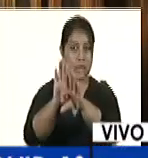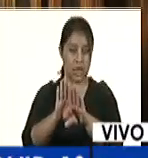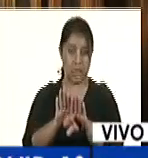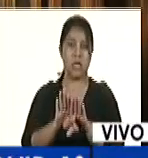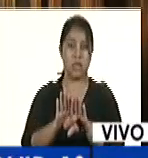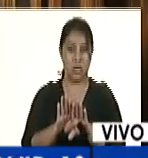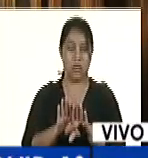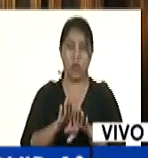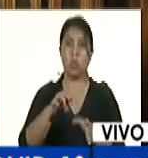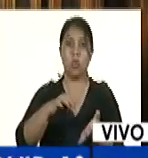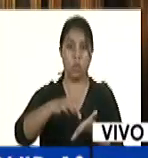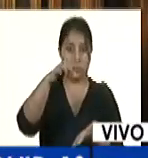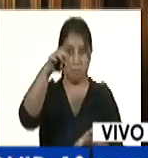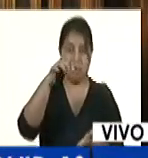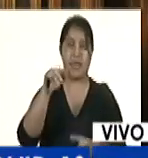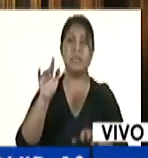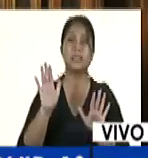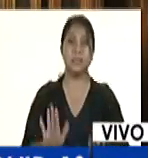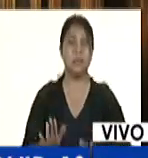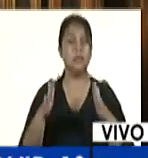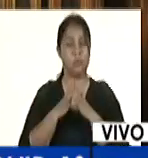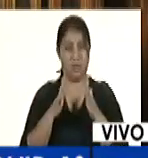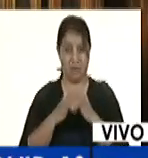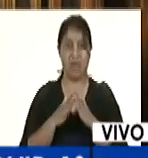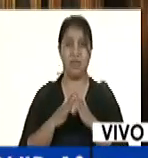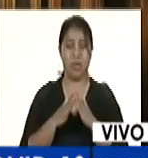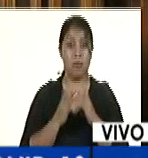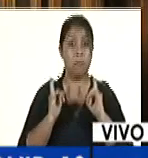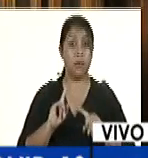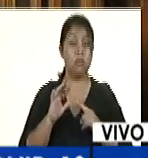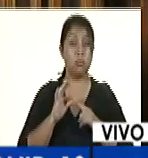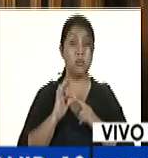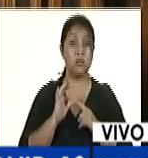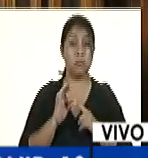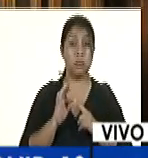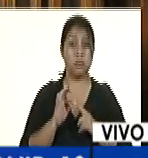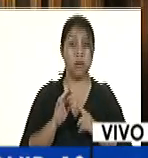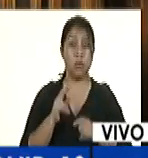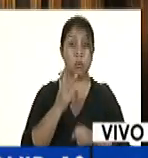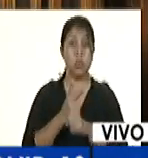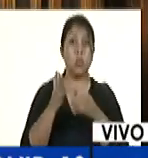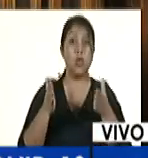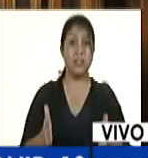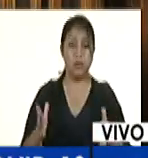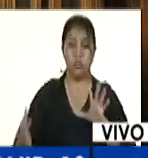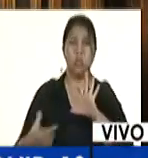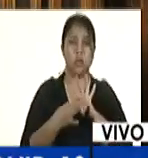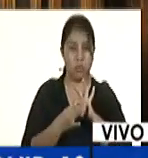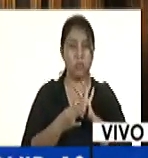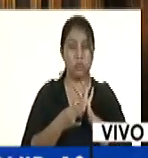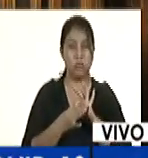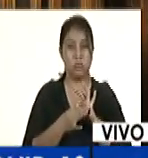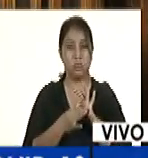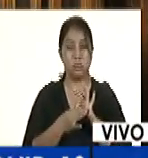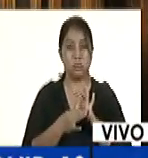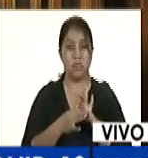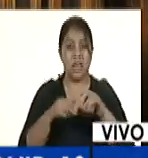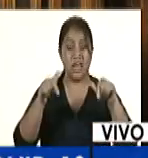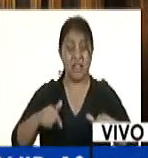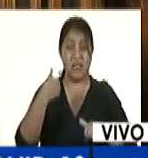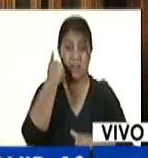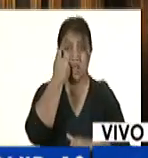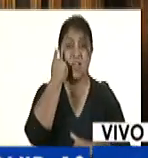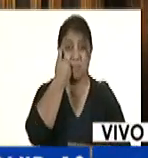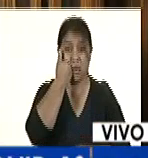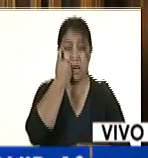de queda, pero especialmente con los guatemaltecos unidos. Esta enfermedad nos ha dejado algo